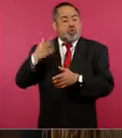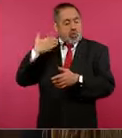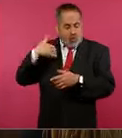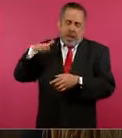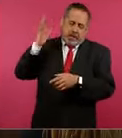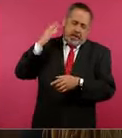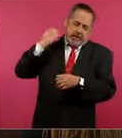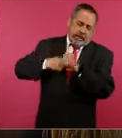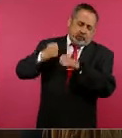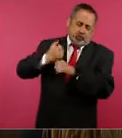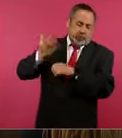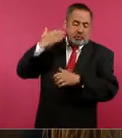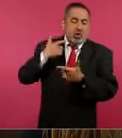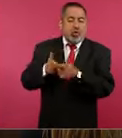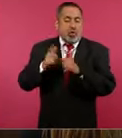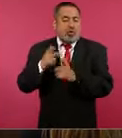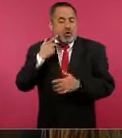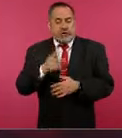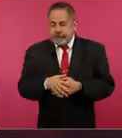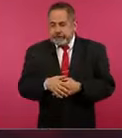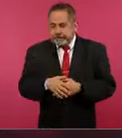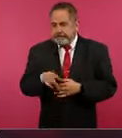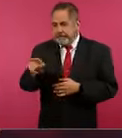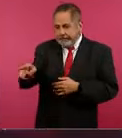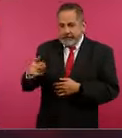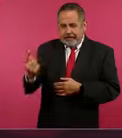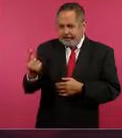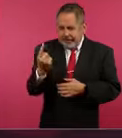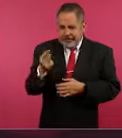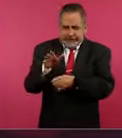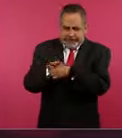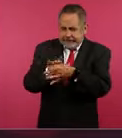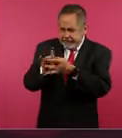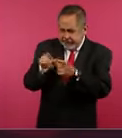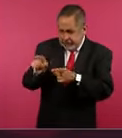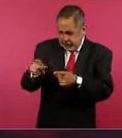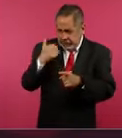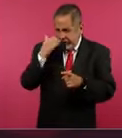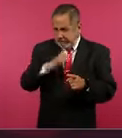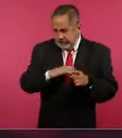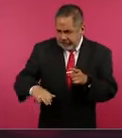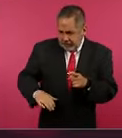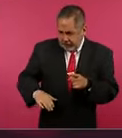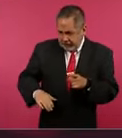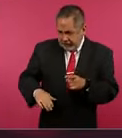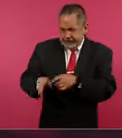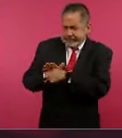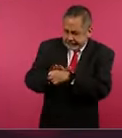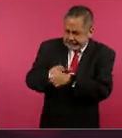partido, y habíamos convencido a alguien, ¿no?, que nos costaba trabajo.